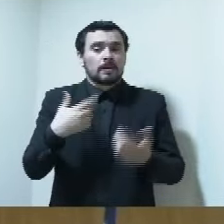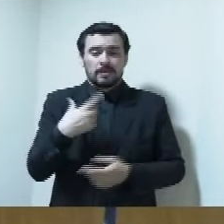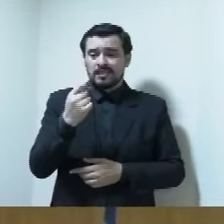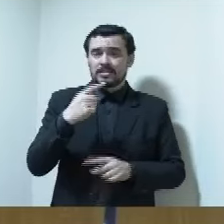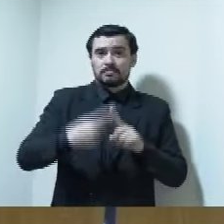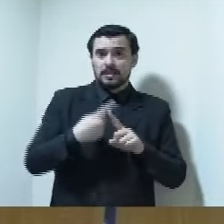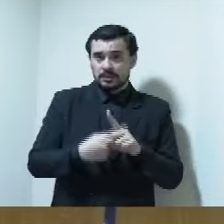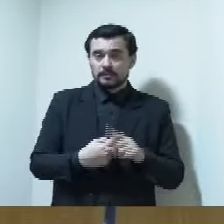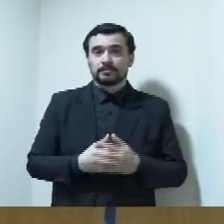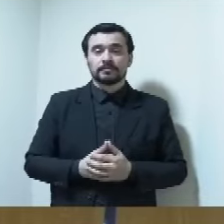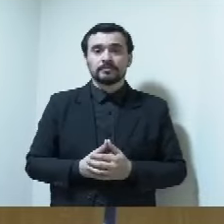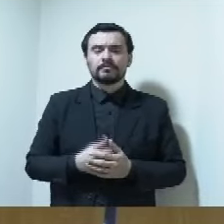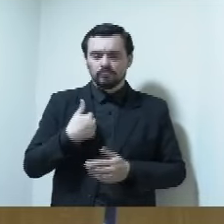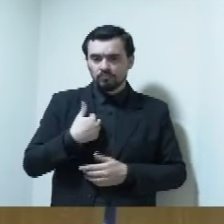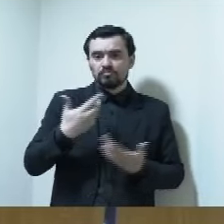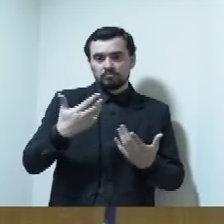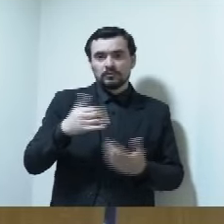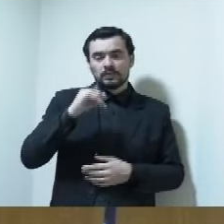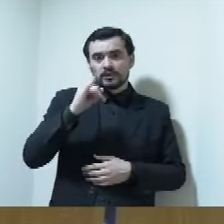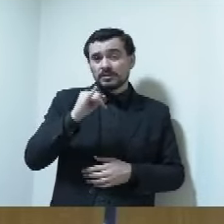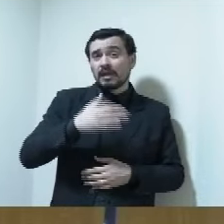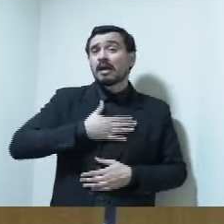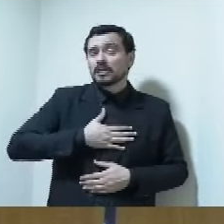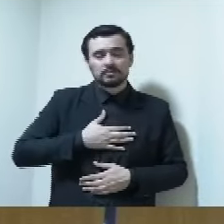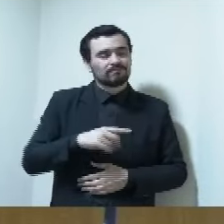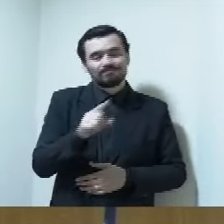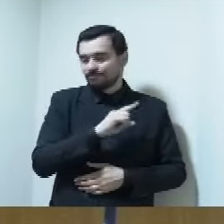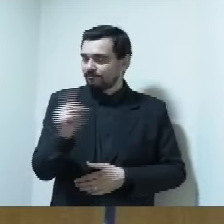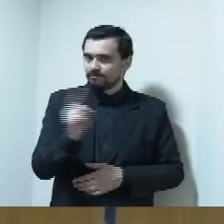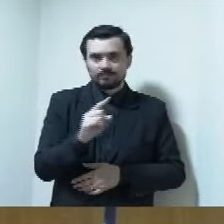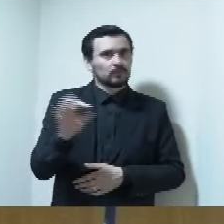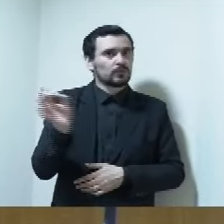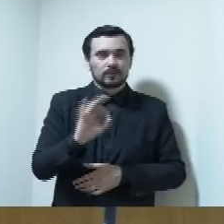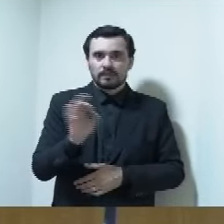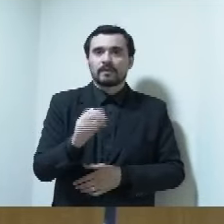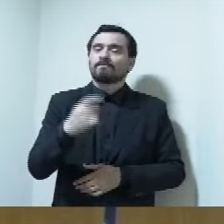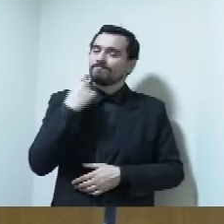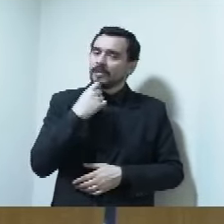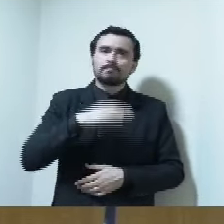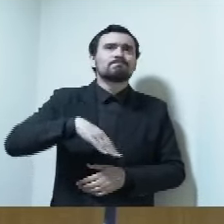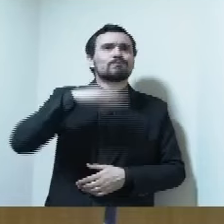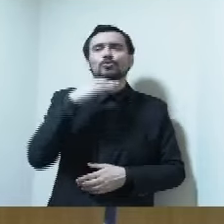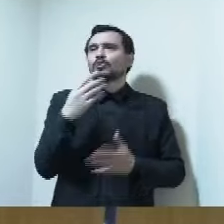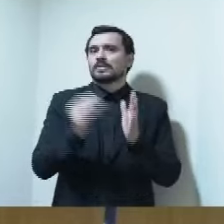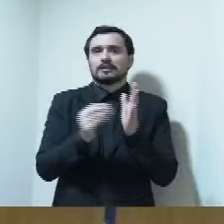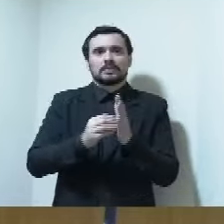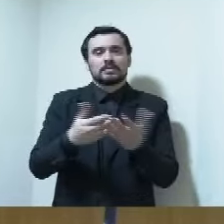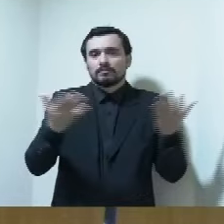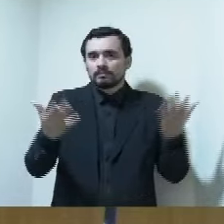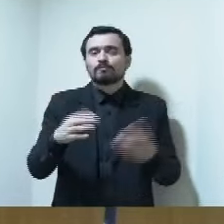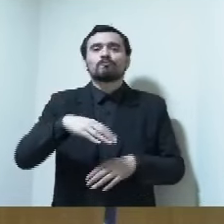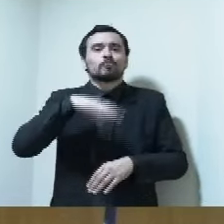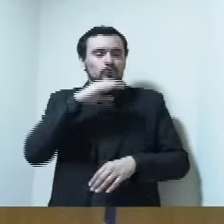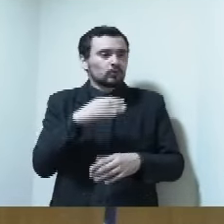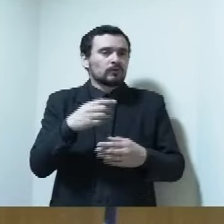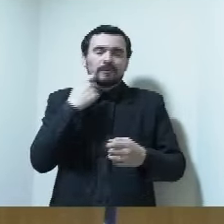meses. ¿Estoy satisfecho? No, para nada. Hay demasiadas deudas pendientes, demasiados